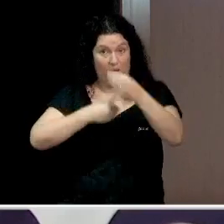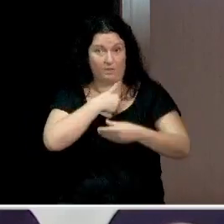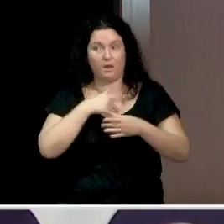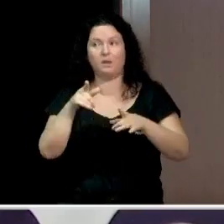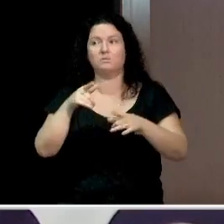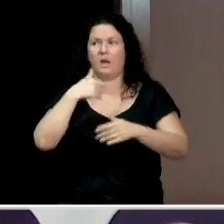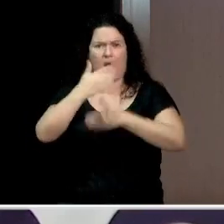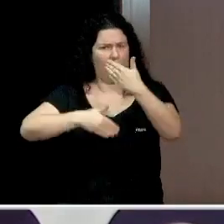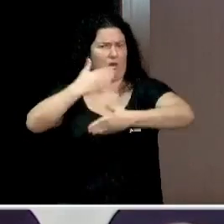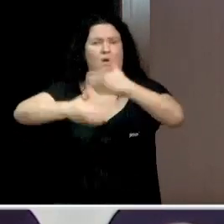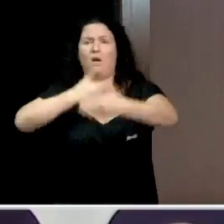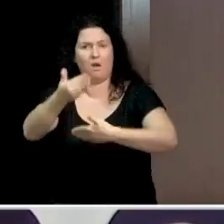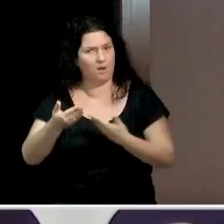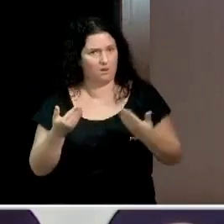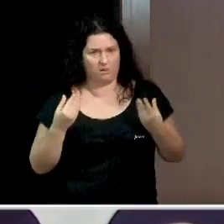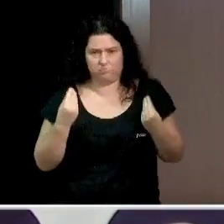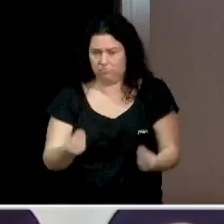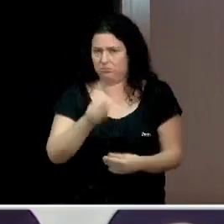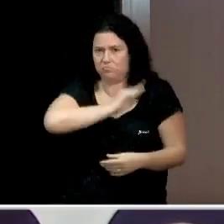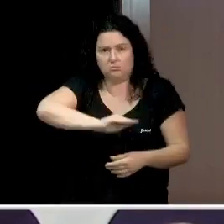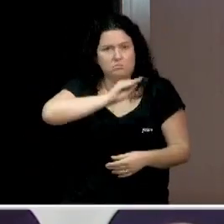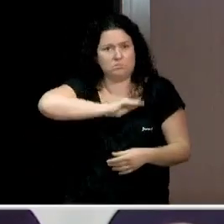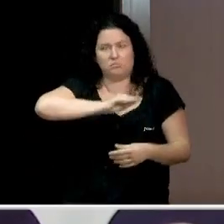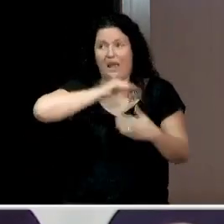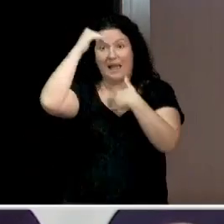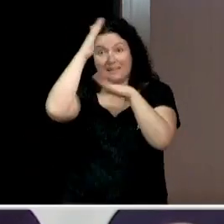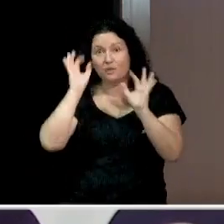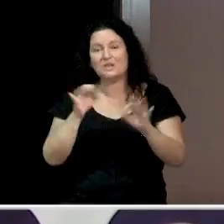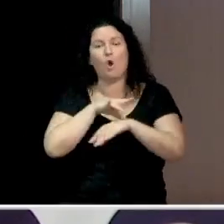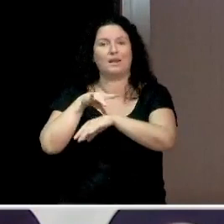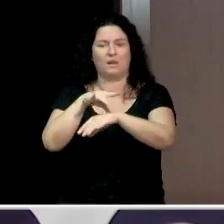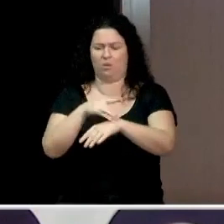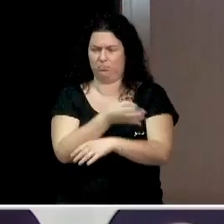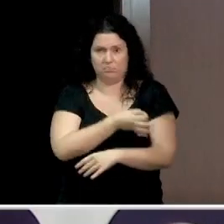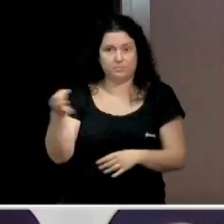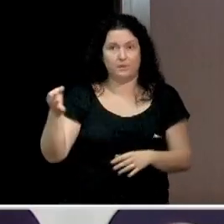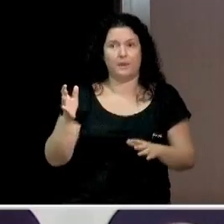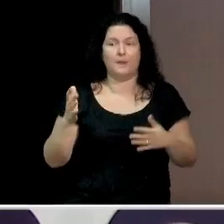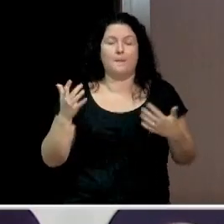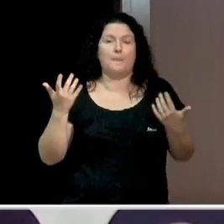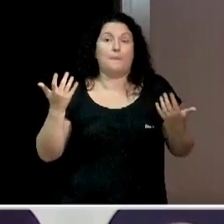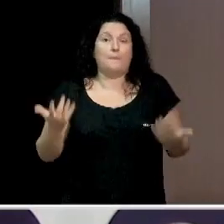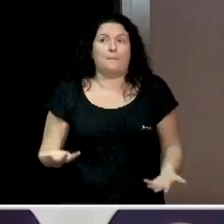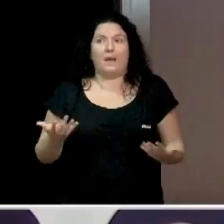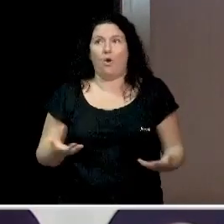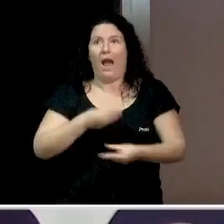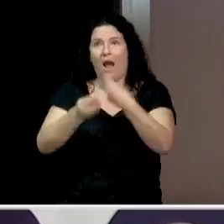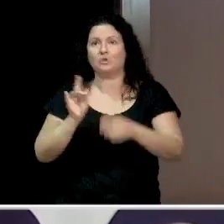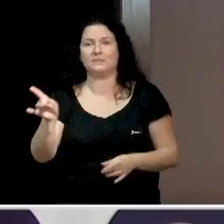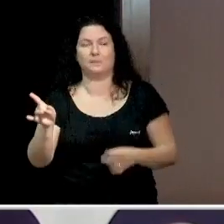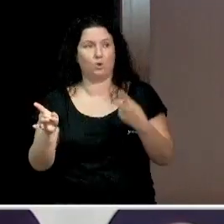grandes avances en lo que es la atención y la orientación. Pero, claro, todo no es saber lo que has de hacer, sino los